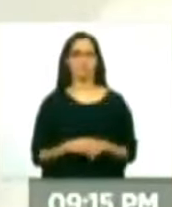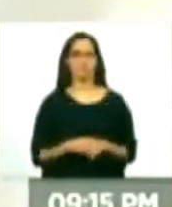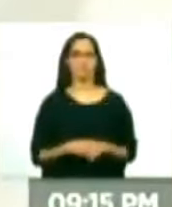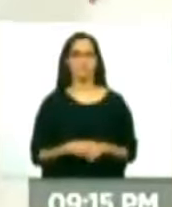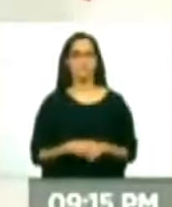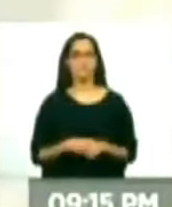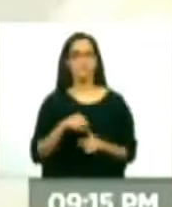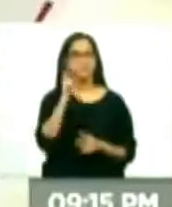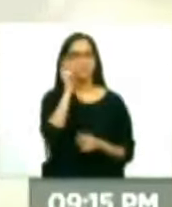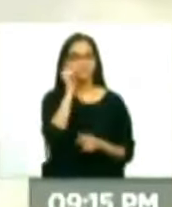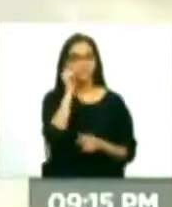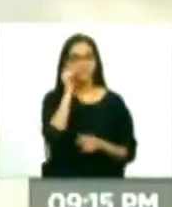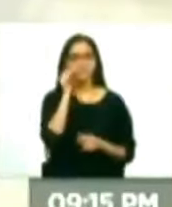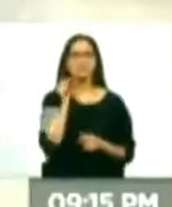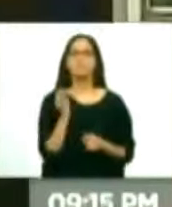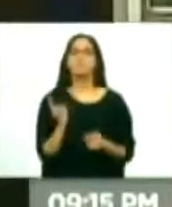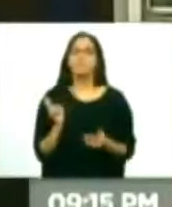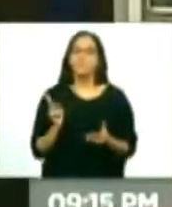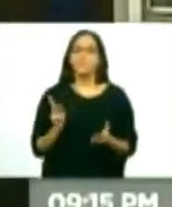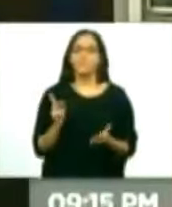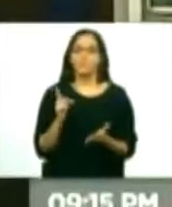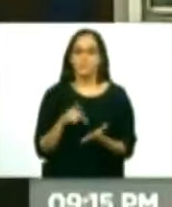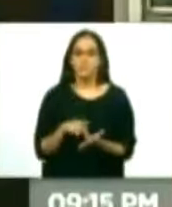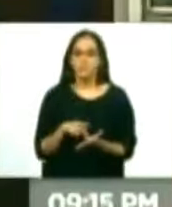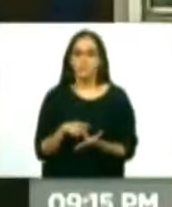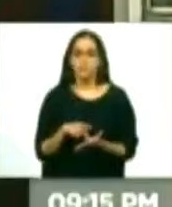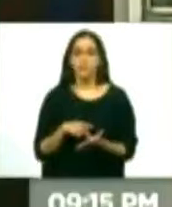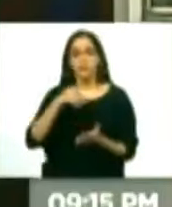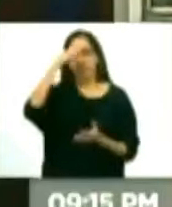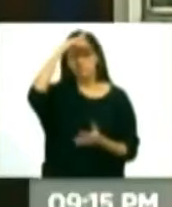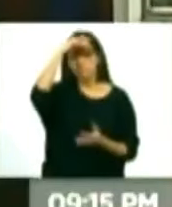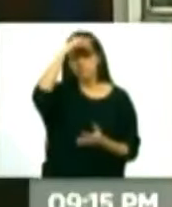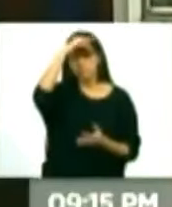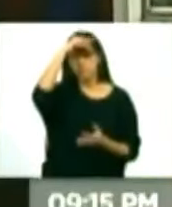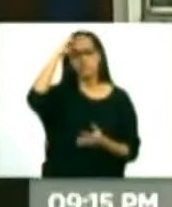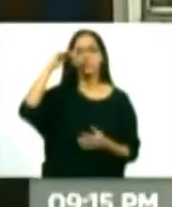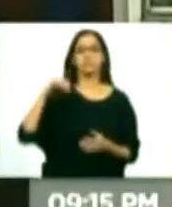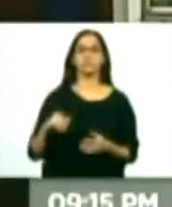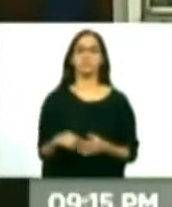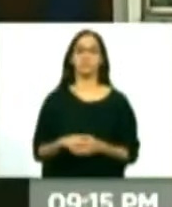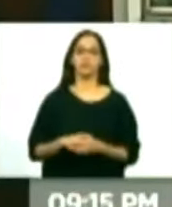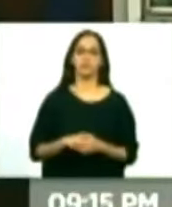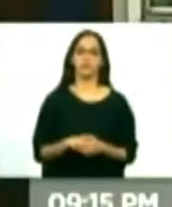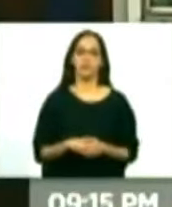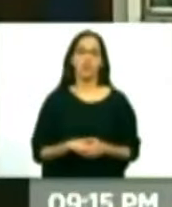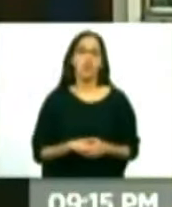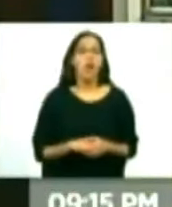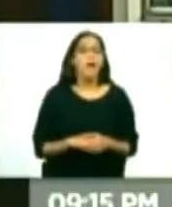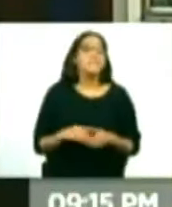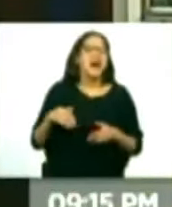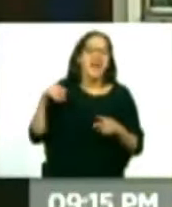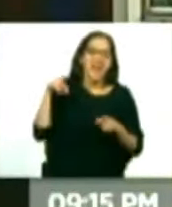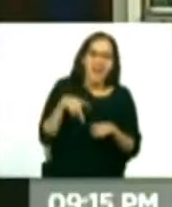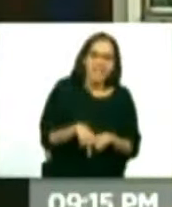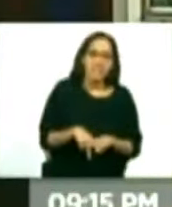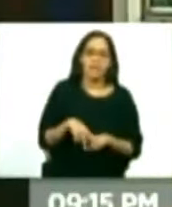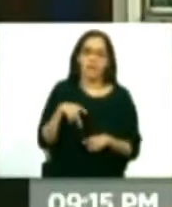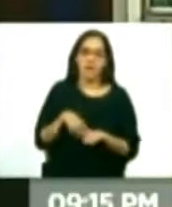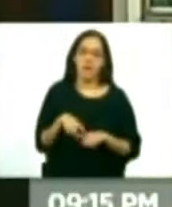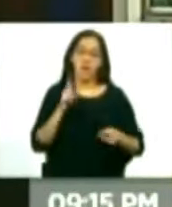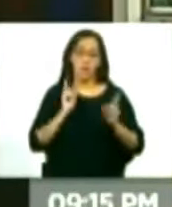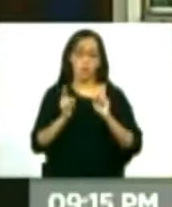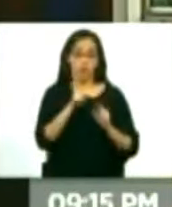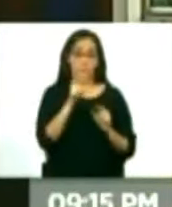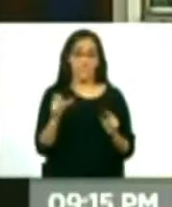Este tipo lo puso Donald Trump en ese cargo para atacar a algunas personas